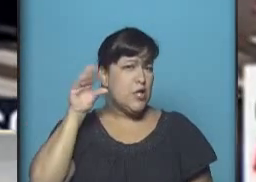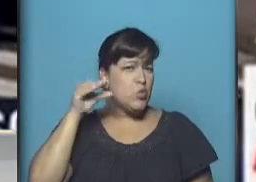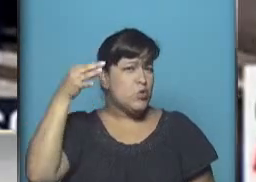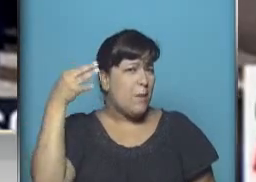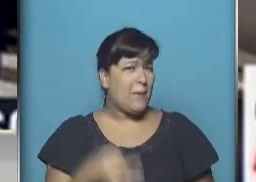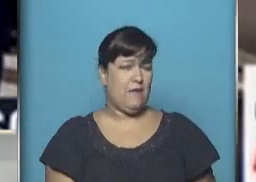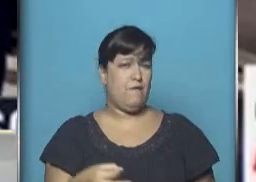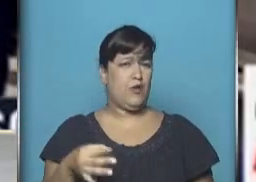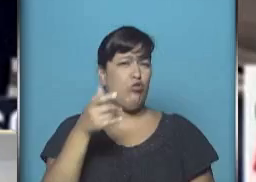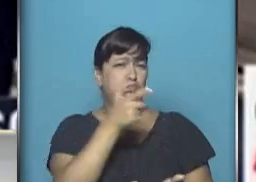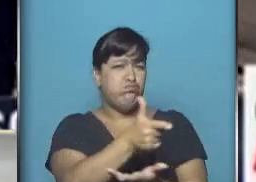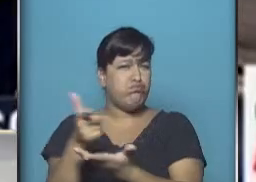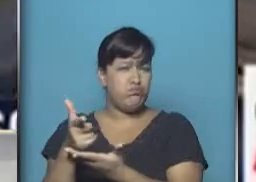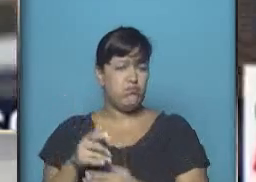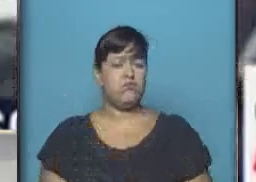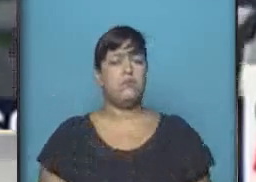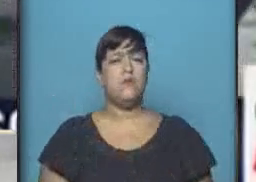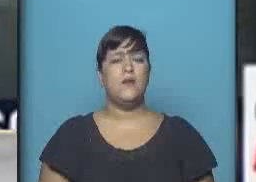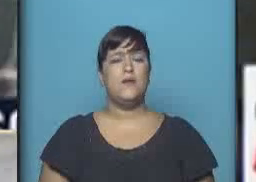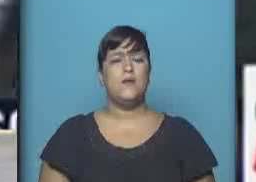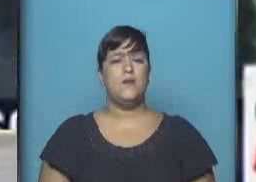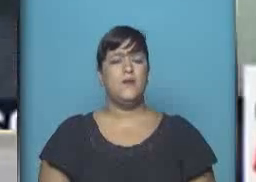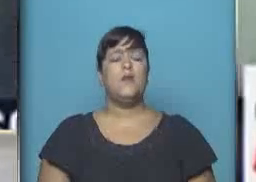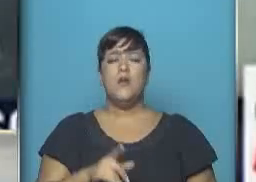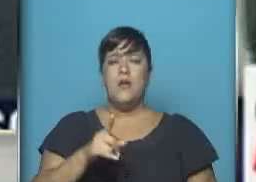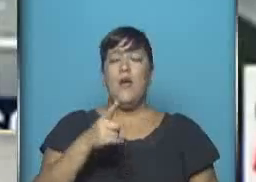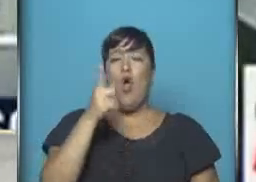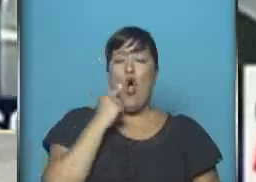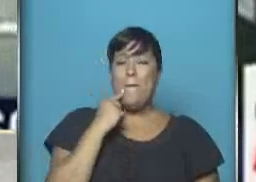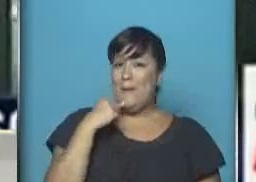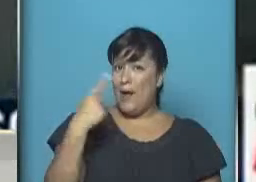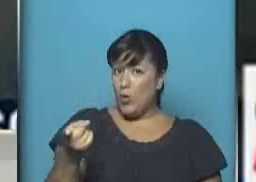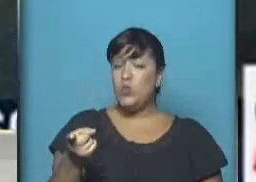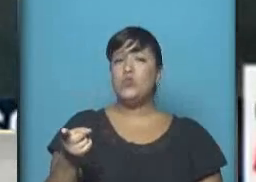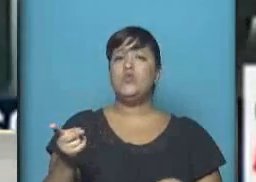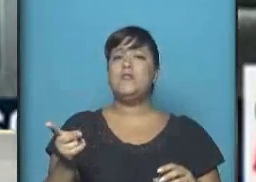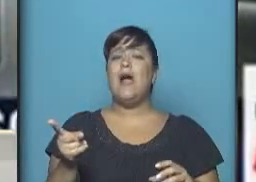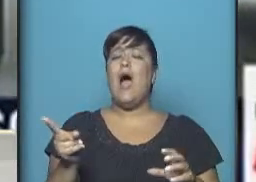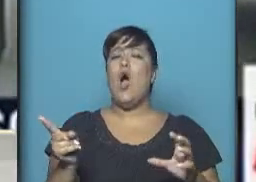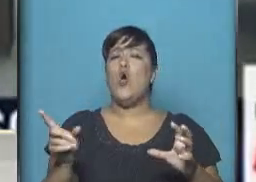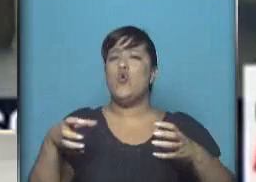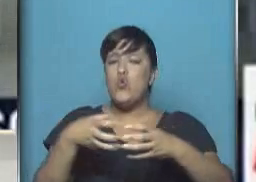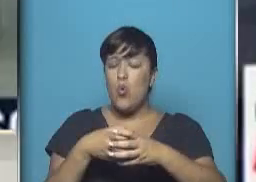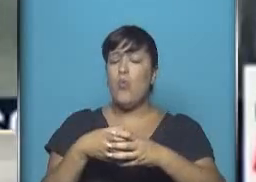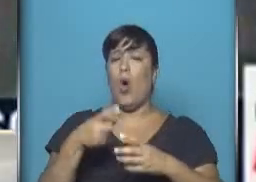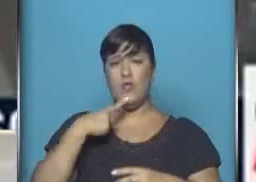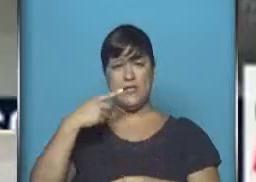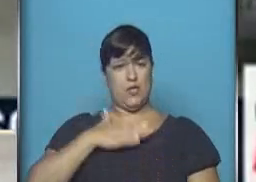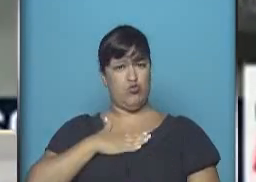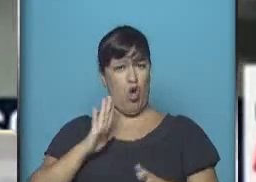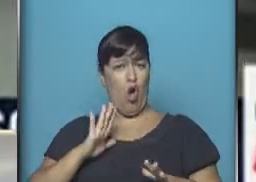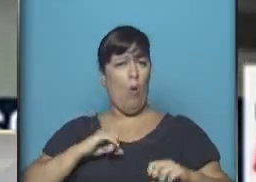Alá Akbar. Lourdes, ¿algún grupo hasta el momento se ha adjudicado el atentado? ¿Hay